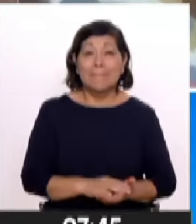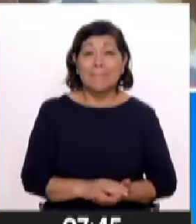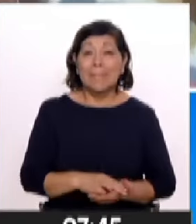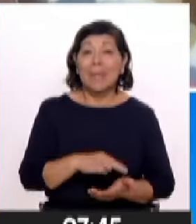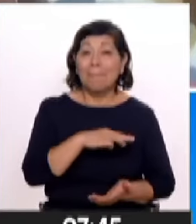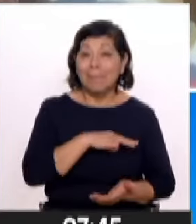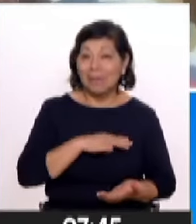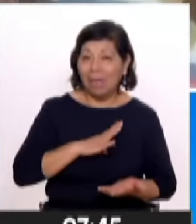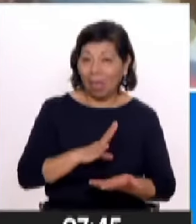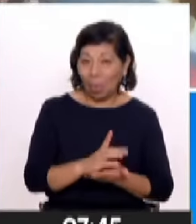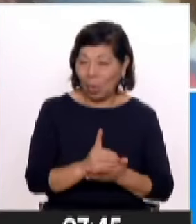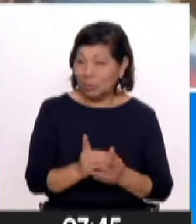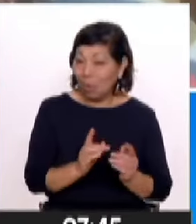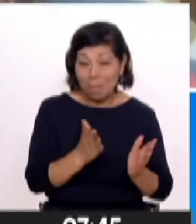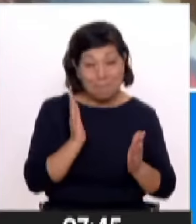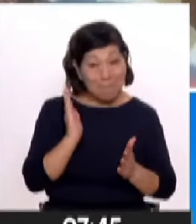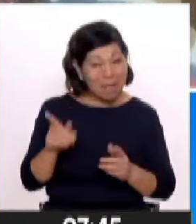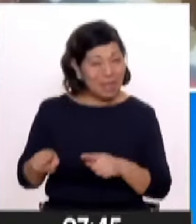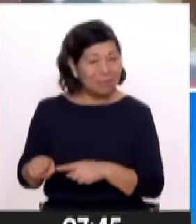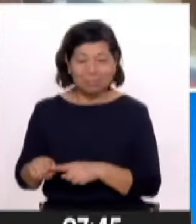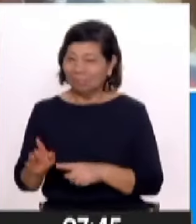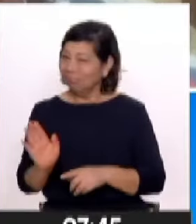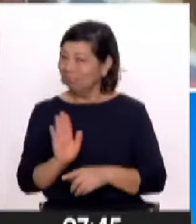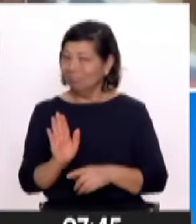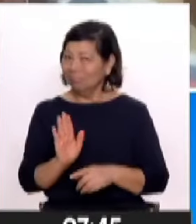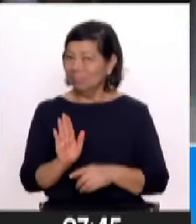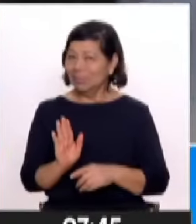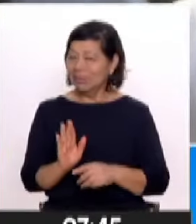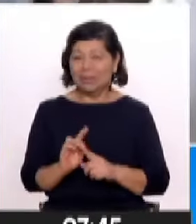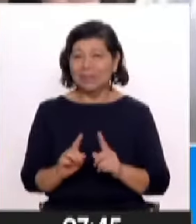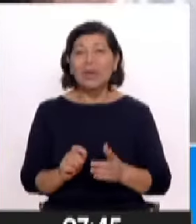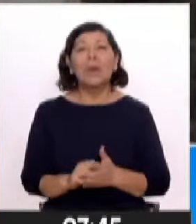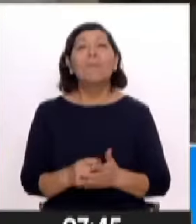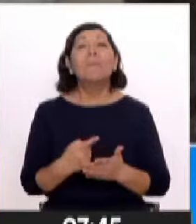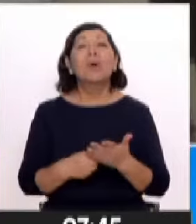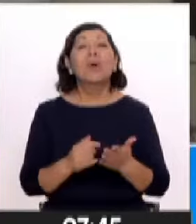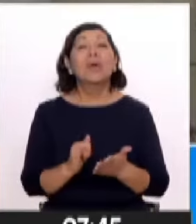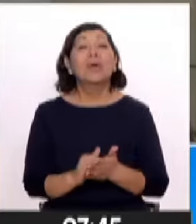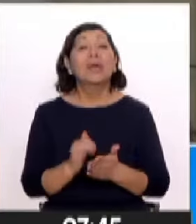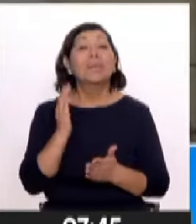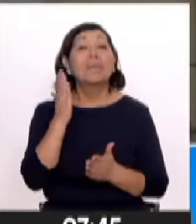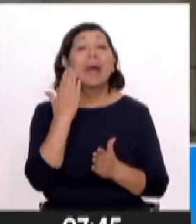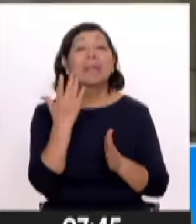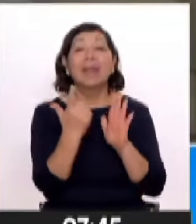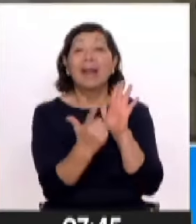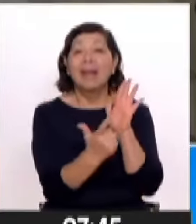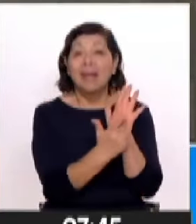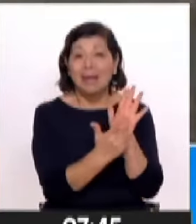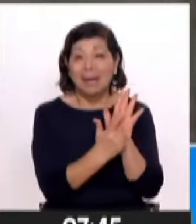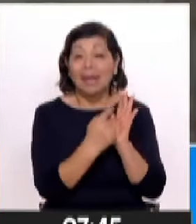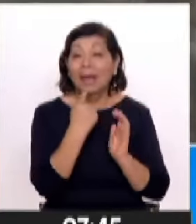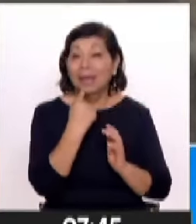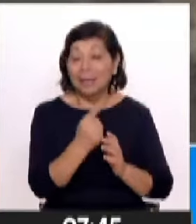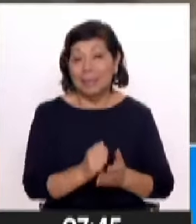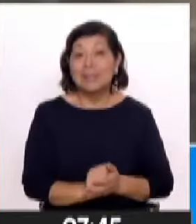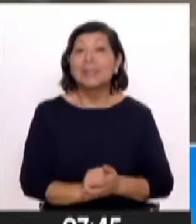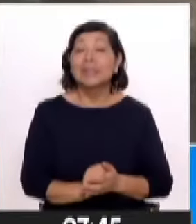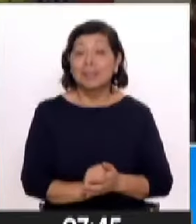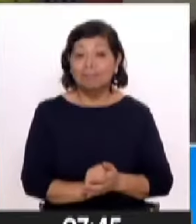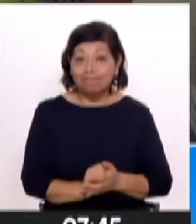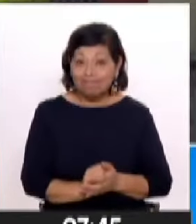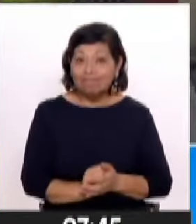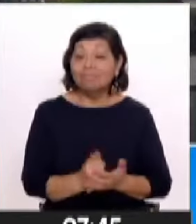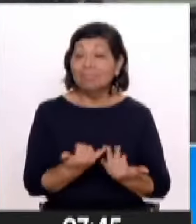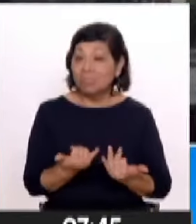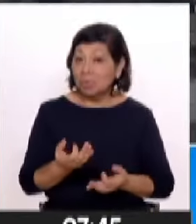del Ministerio de Educación, pero no es por la sentencia del tribunal, sino por disposición de la ley. Queda claro entonces,